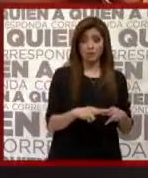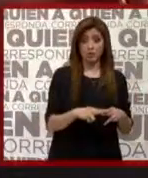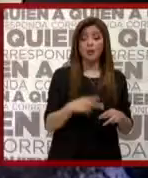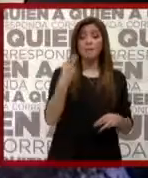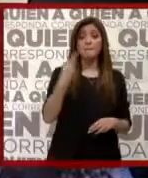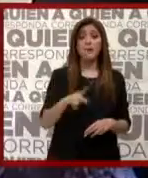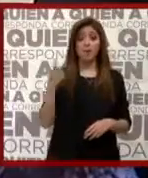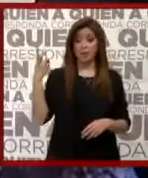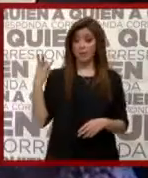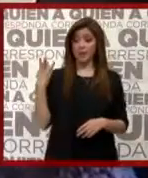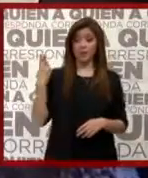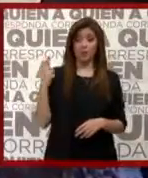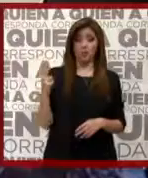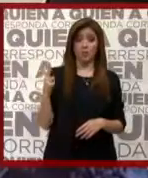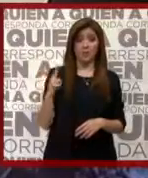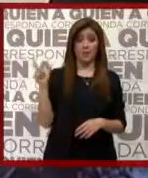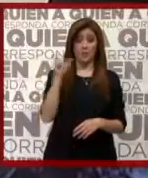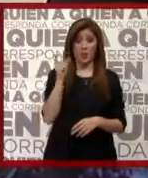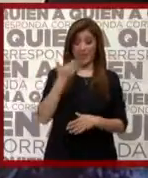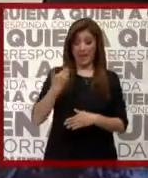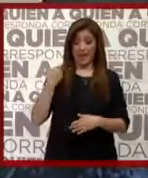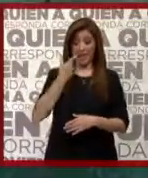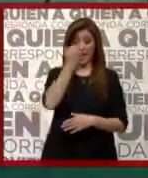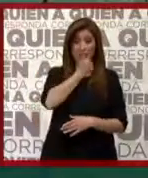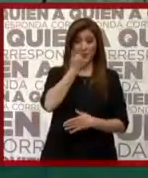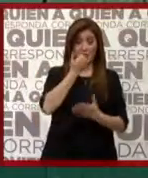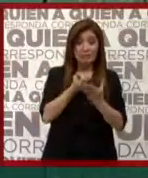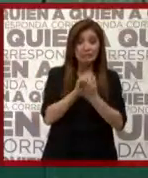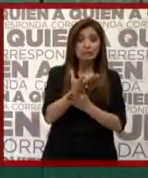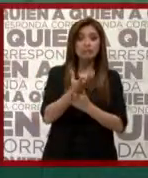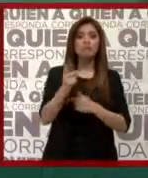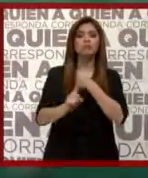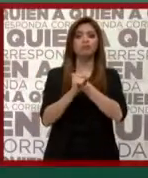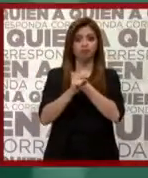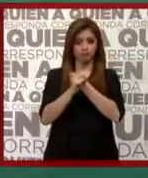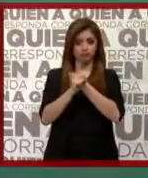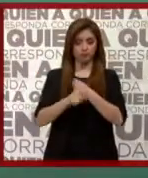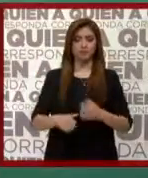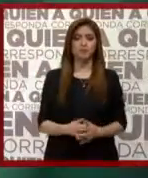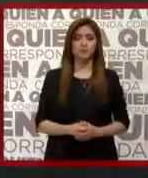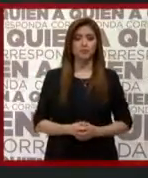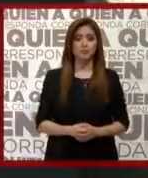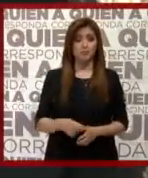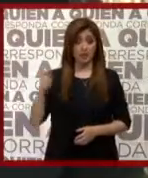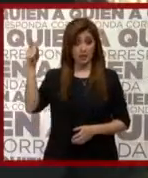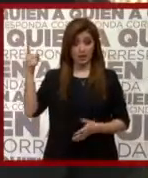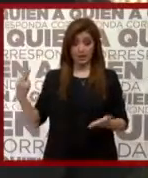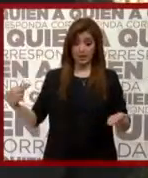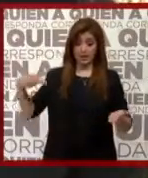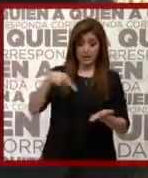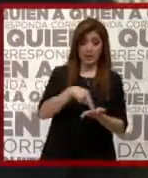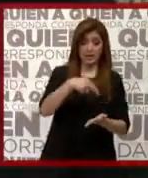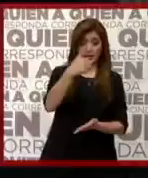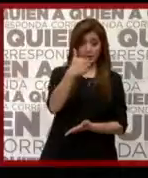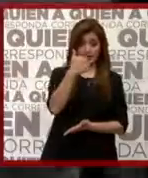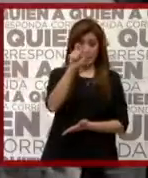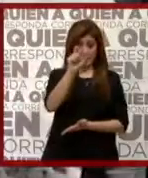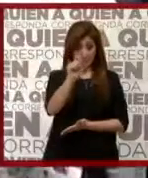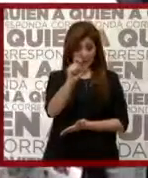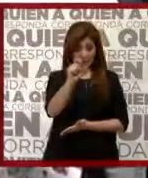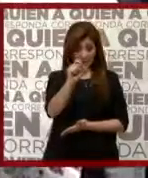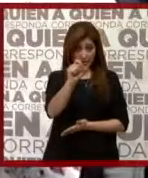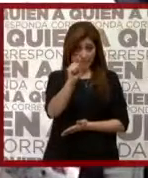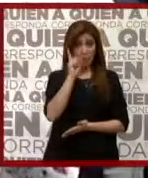3 de noviembre, a unos minutos de la salida de los niños. Ella entra 6:20 de la tarde sin autorización alguna a